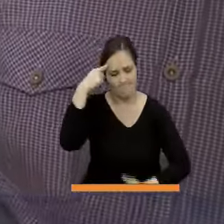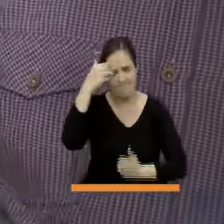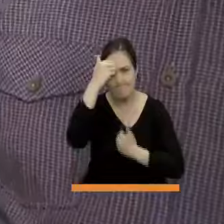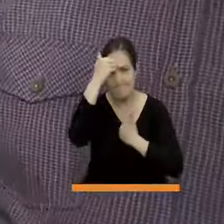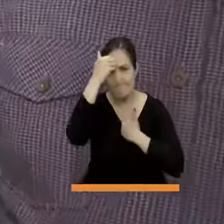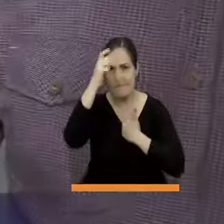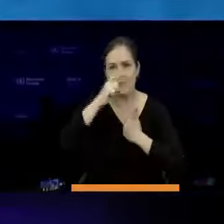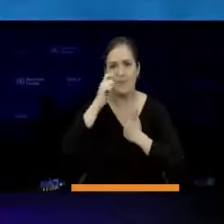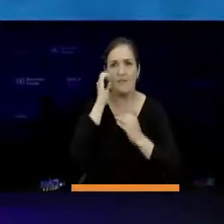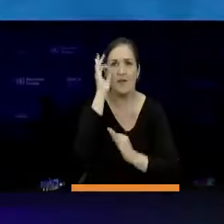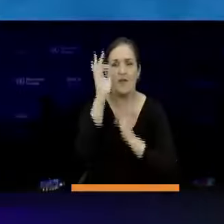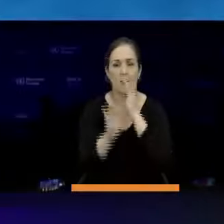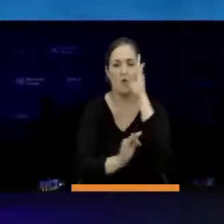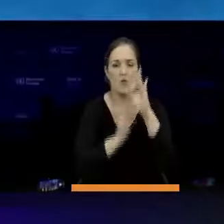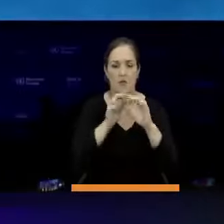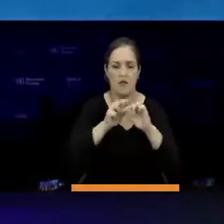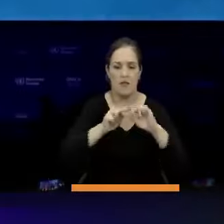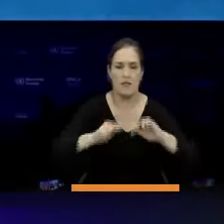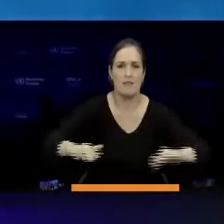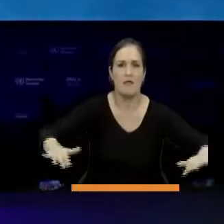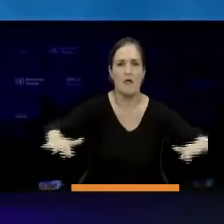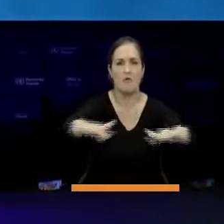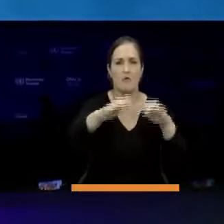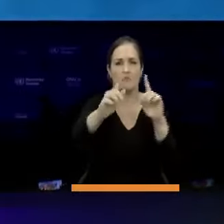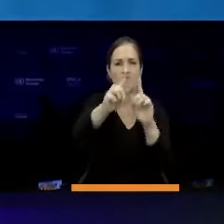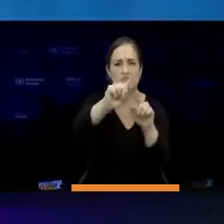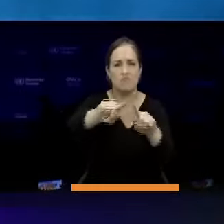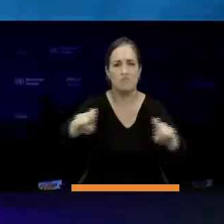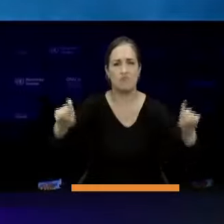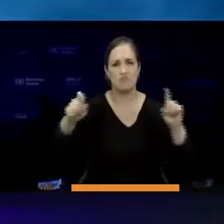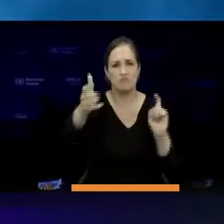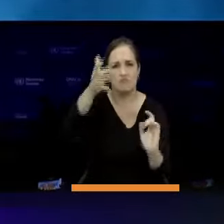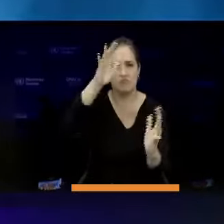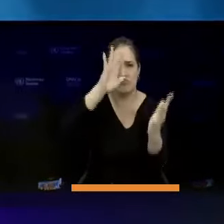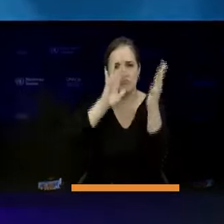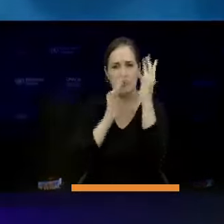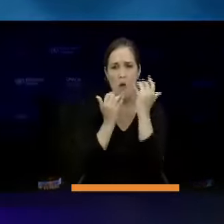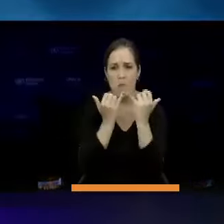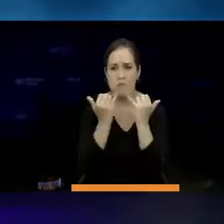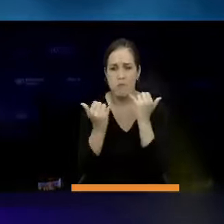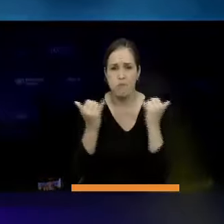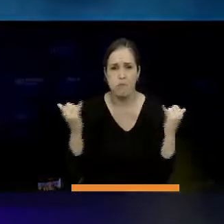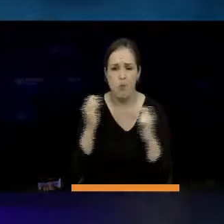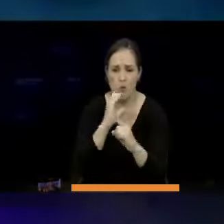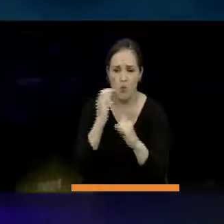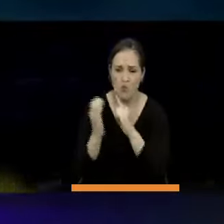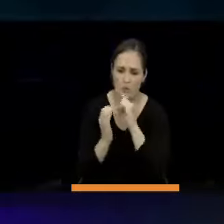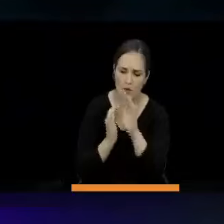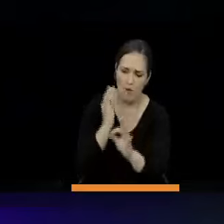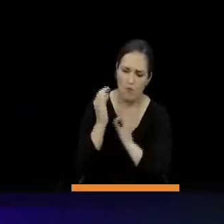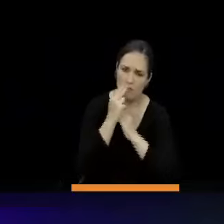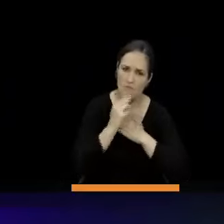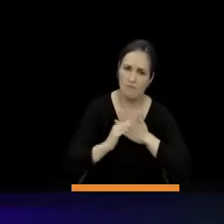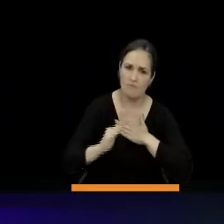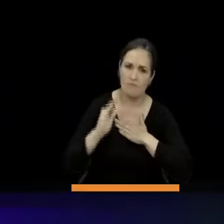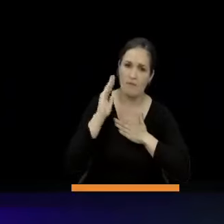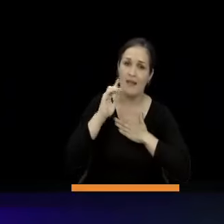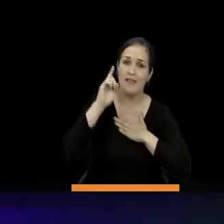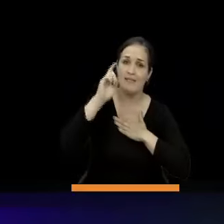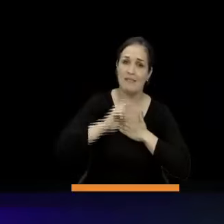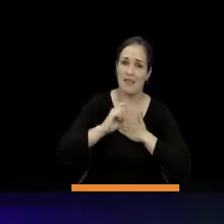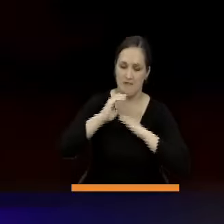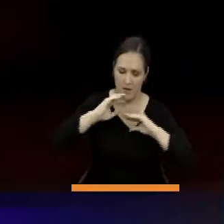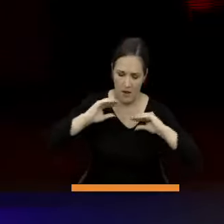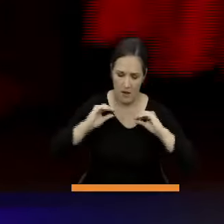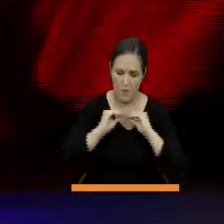gran biodiversidad y el contenido poblacional que tiene esta cultura. Debe establecerse un compromiso